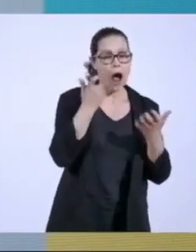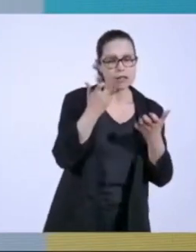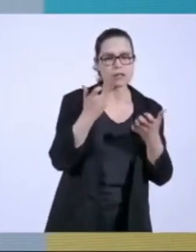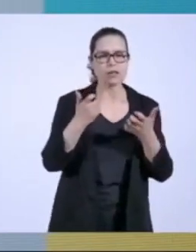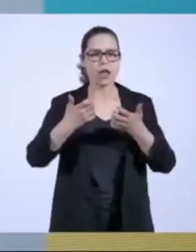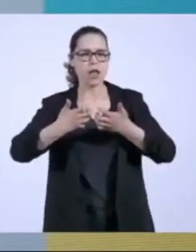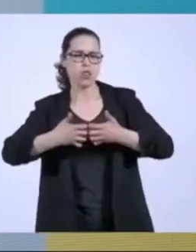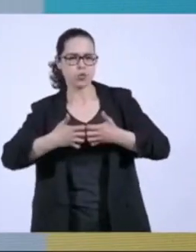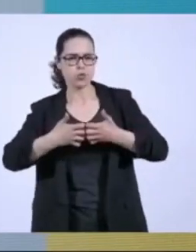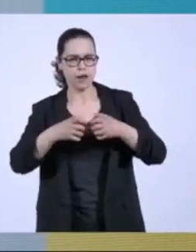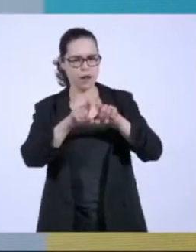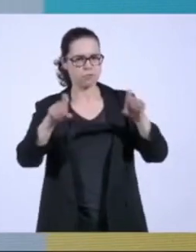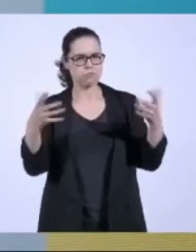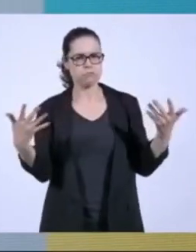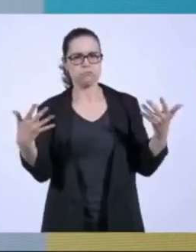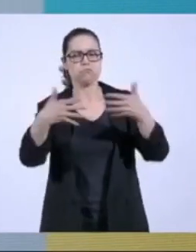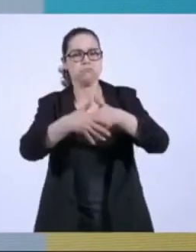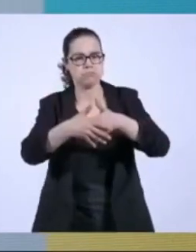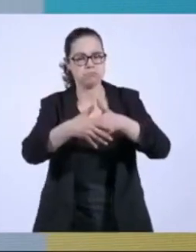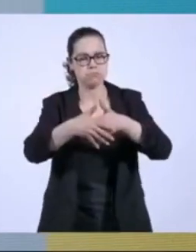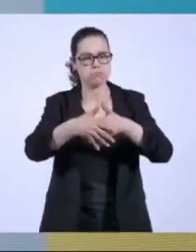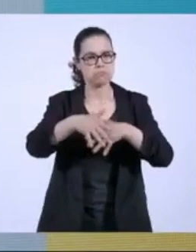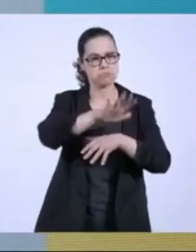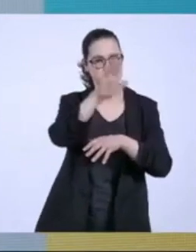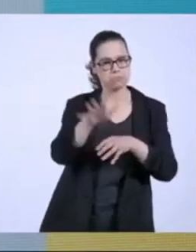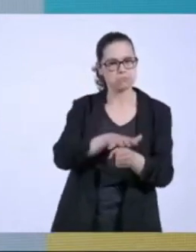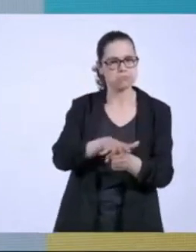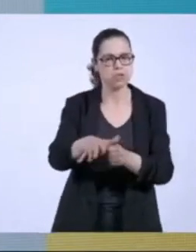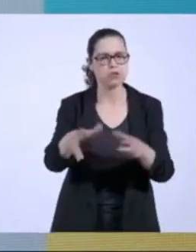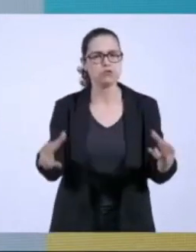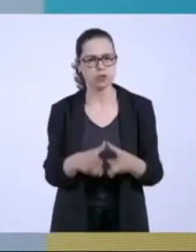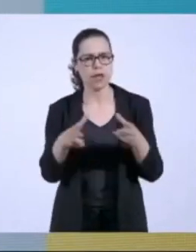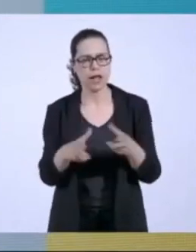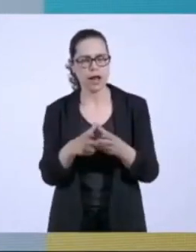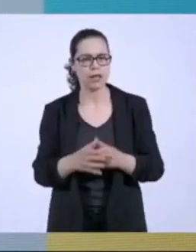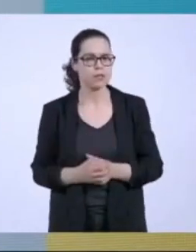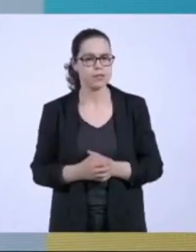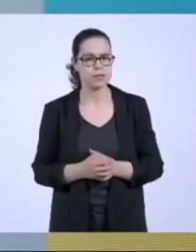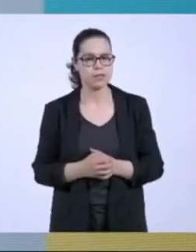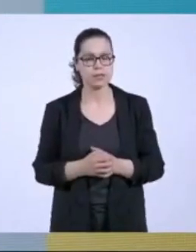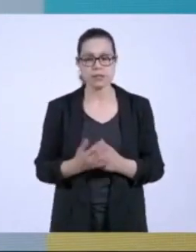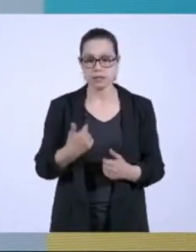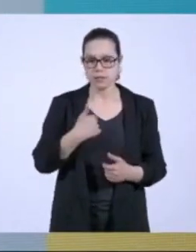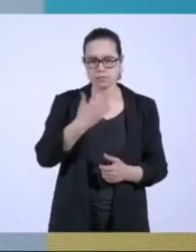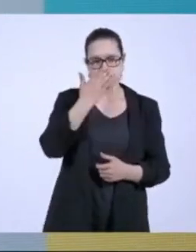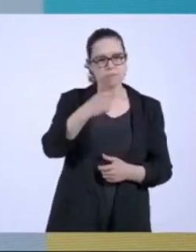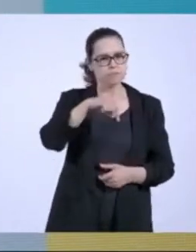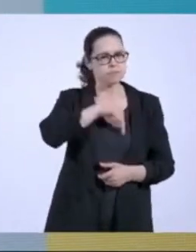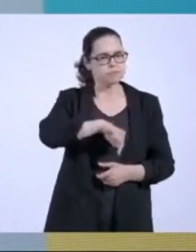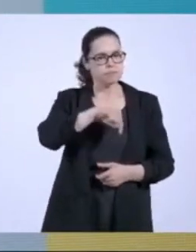industria, dándolle un sentido social ao que facían. Eu sinto unha fonda